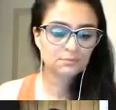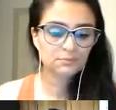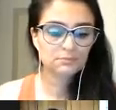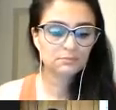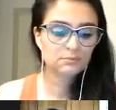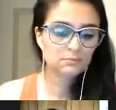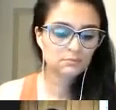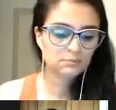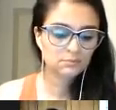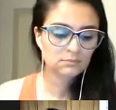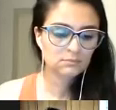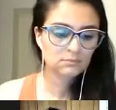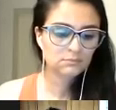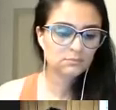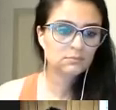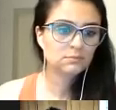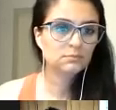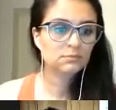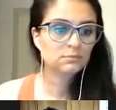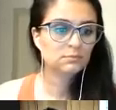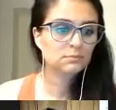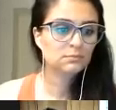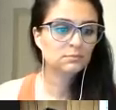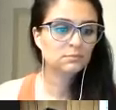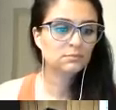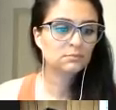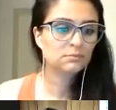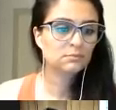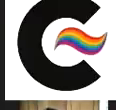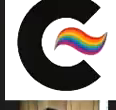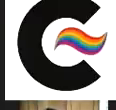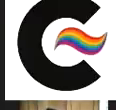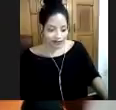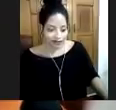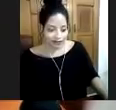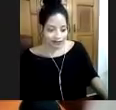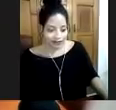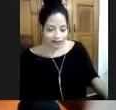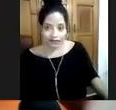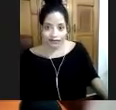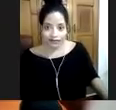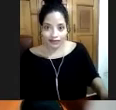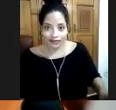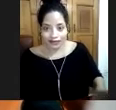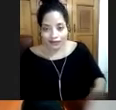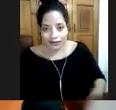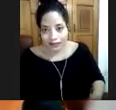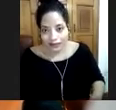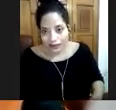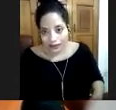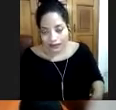Bueno, es importante dar a conocerle al gobierno. Una de ellas es que no todas las personas